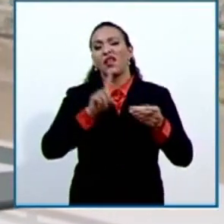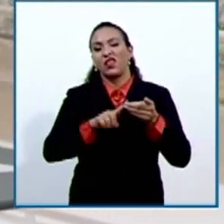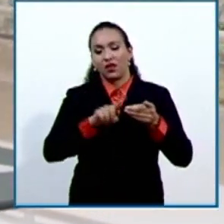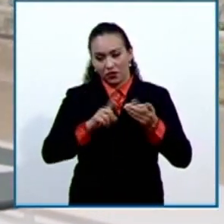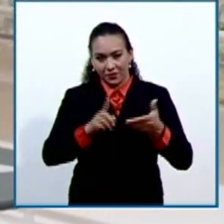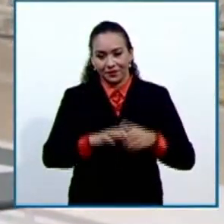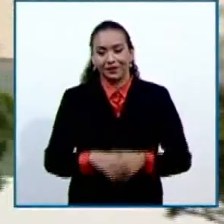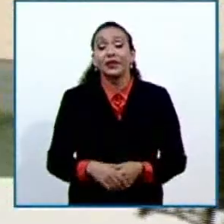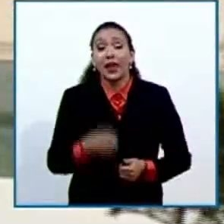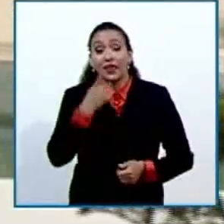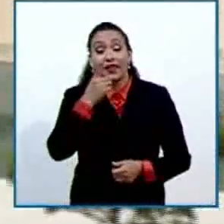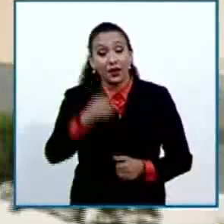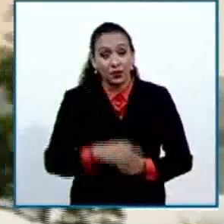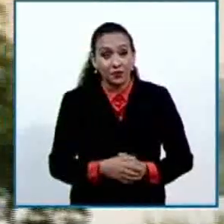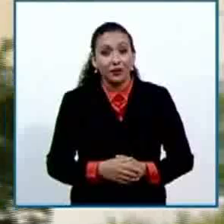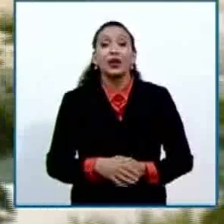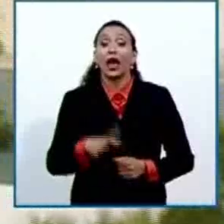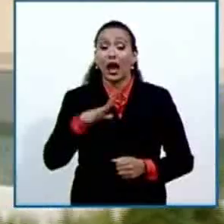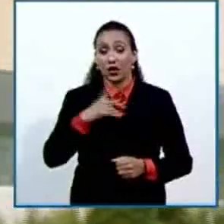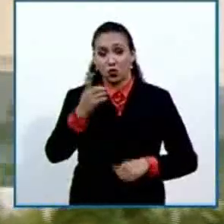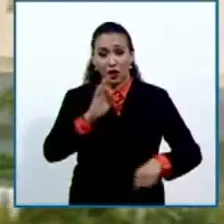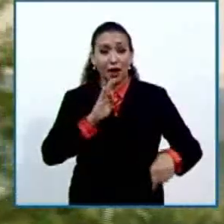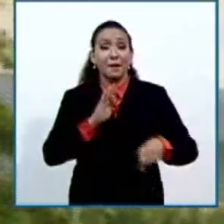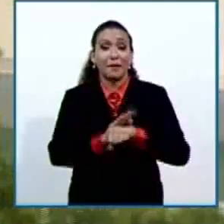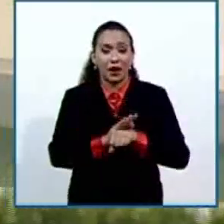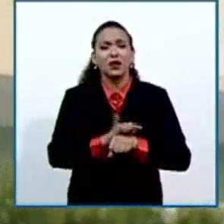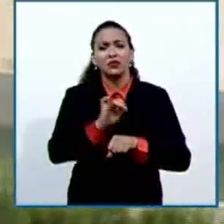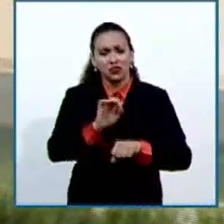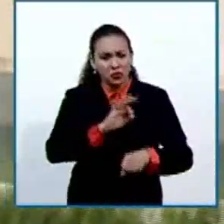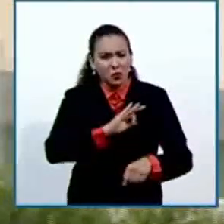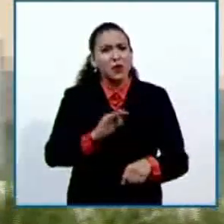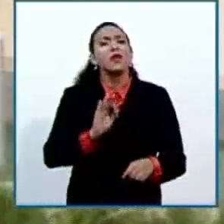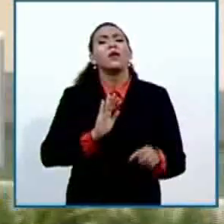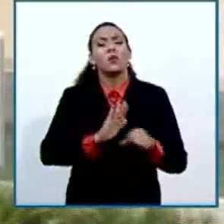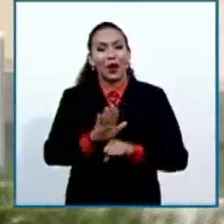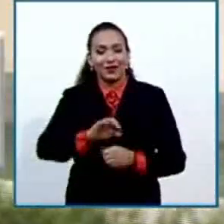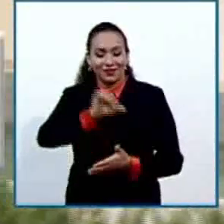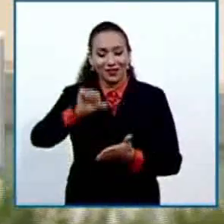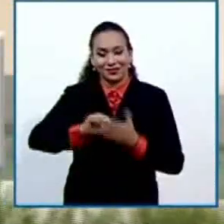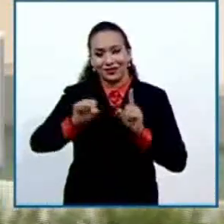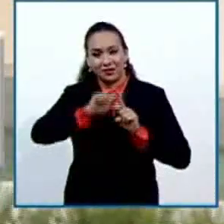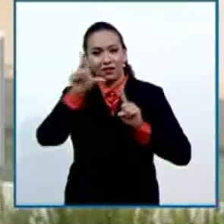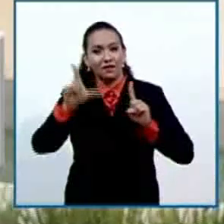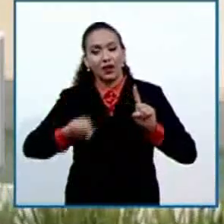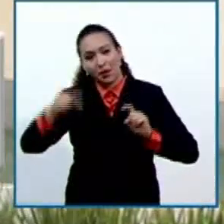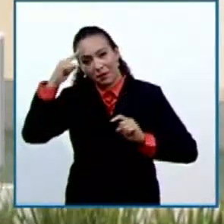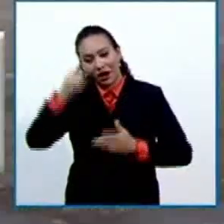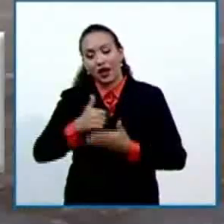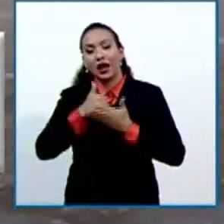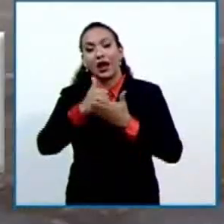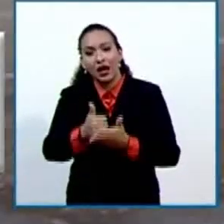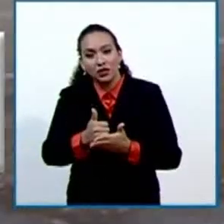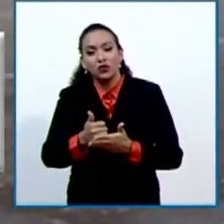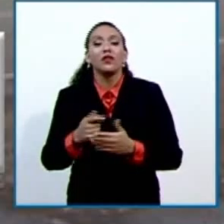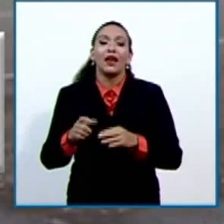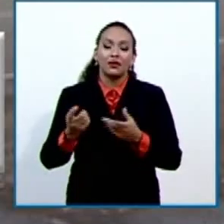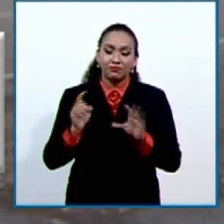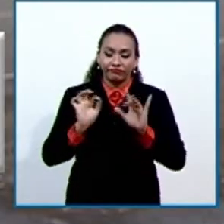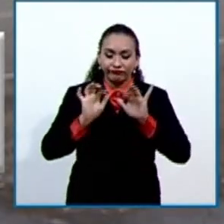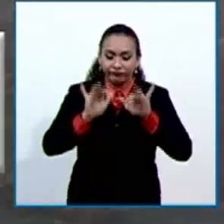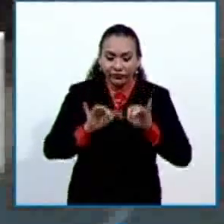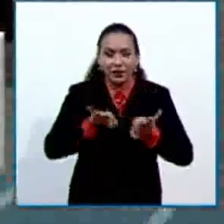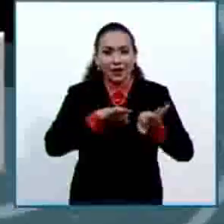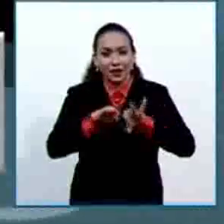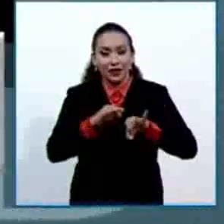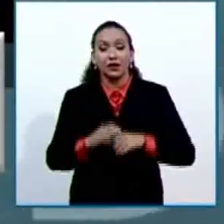Primer Circuito estableció que procede el amparo indirecto contra la resolución del Centro Federal de Conciliación y Registro Laboral